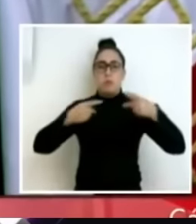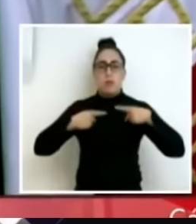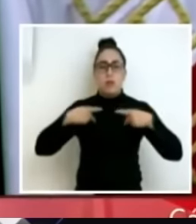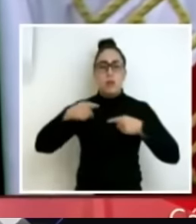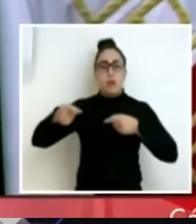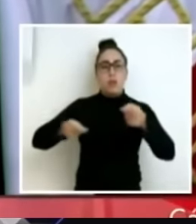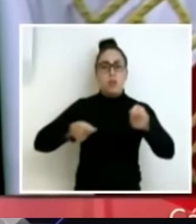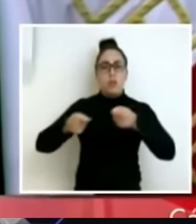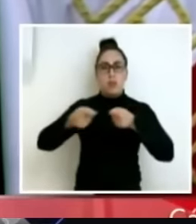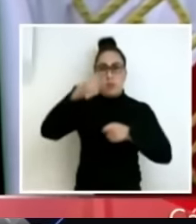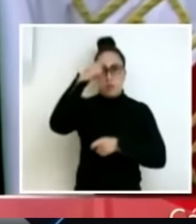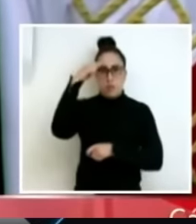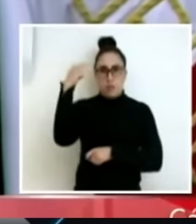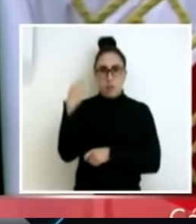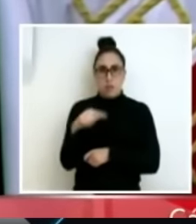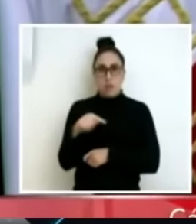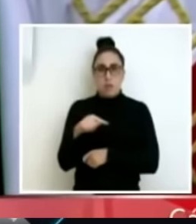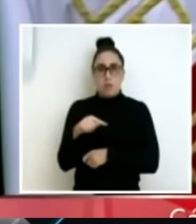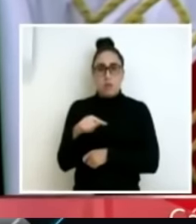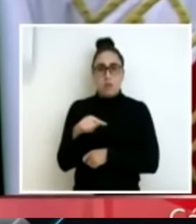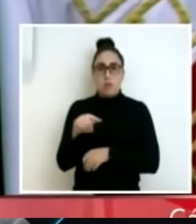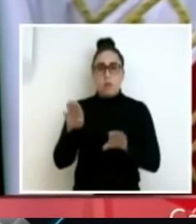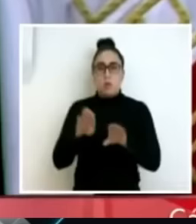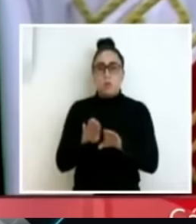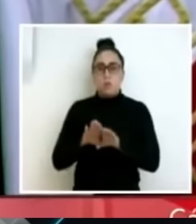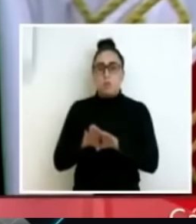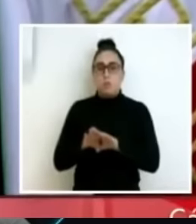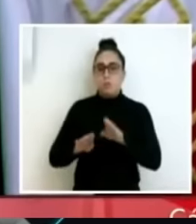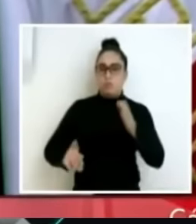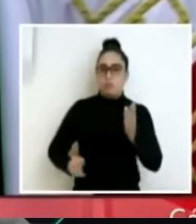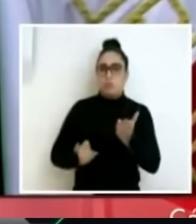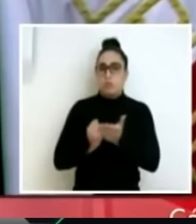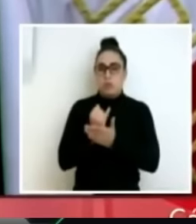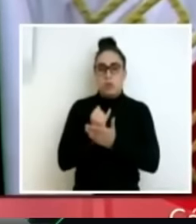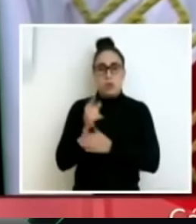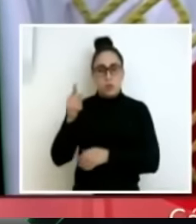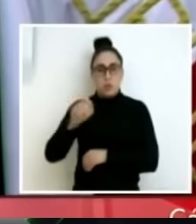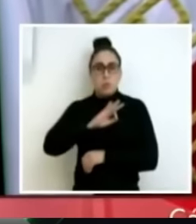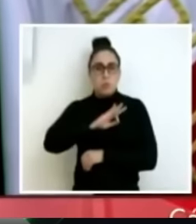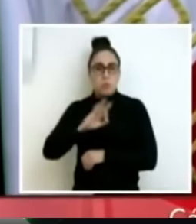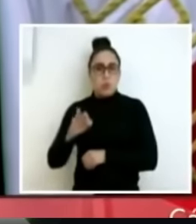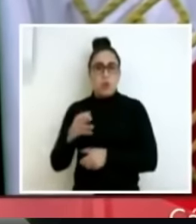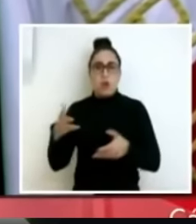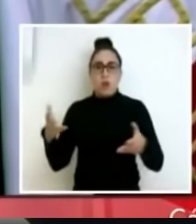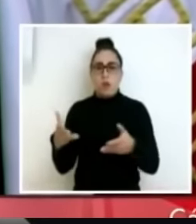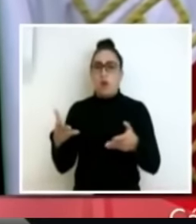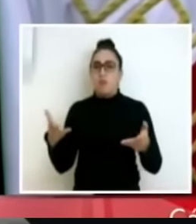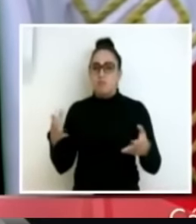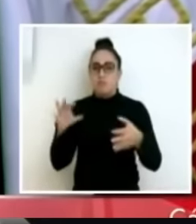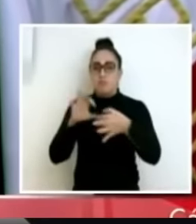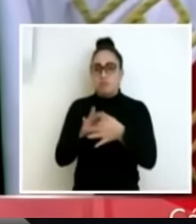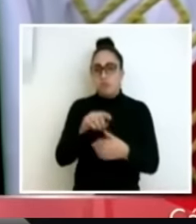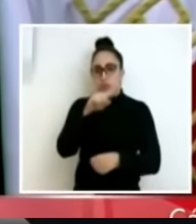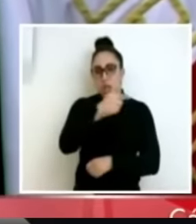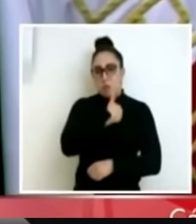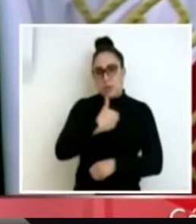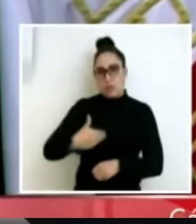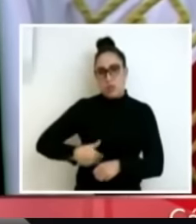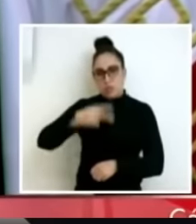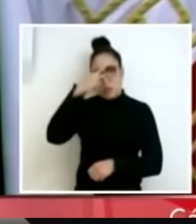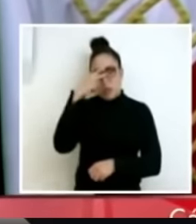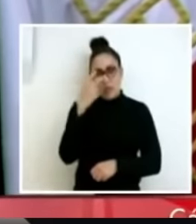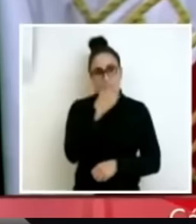la facultad presidencial de designar prácticamente por el presidente de la